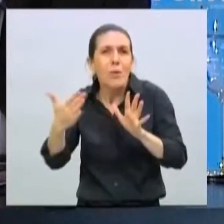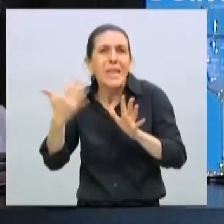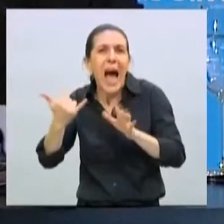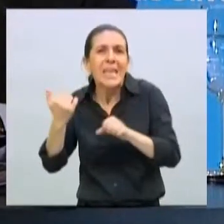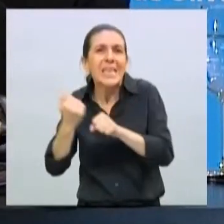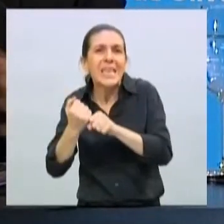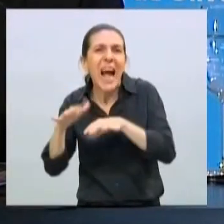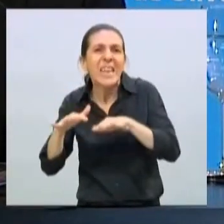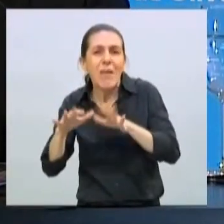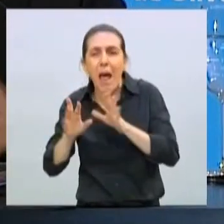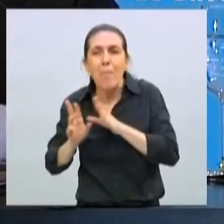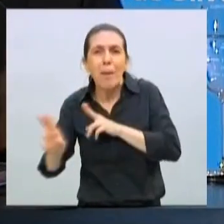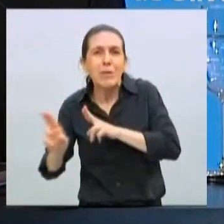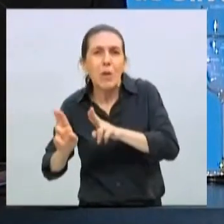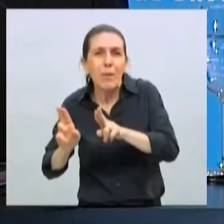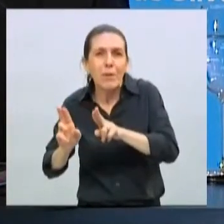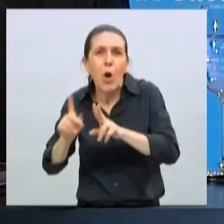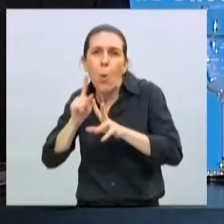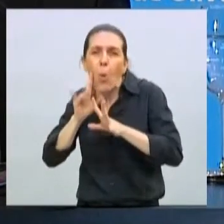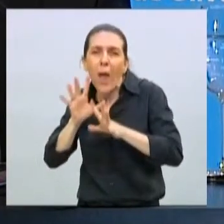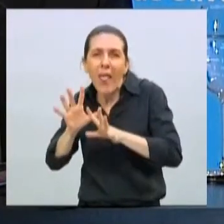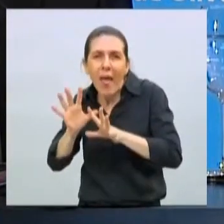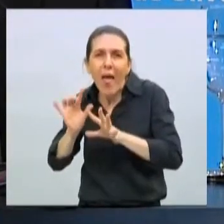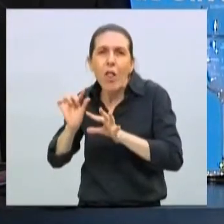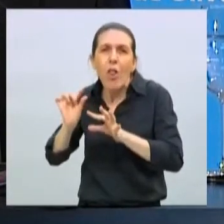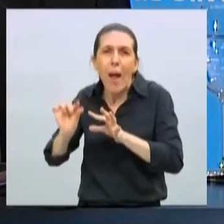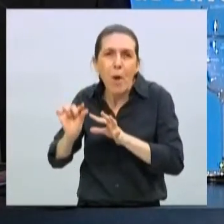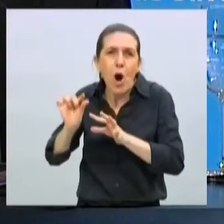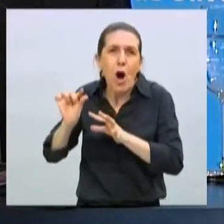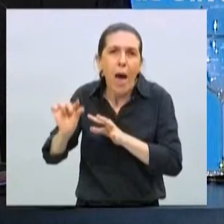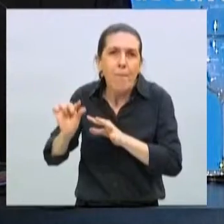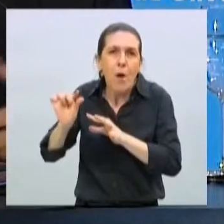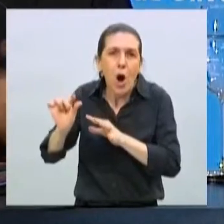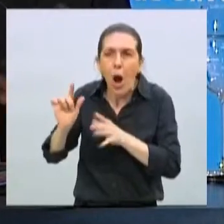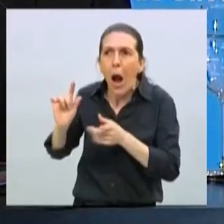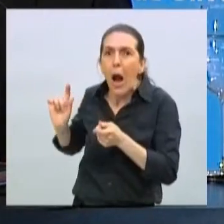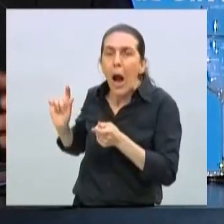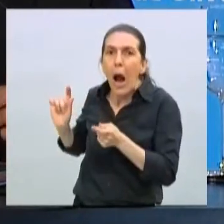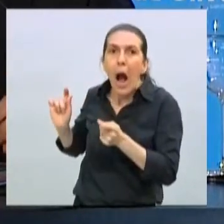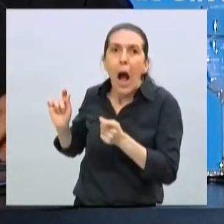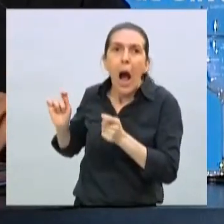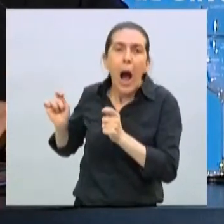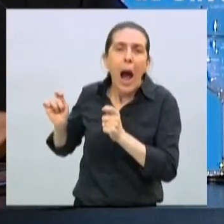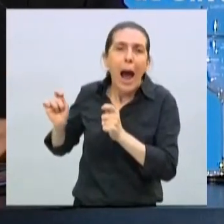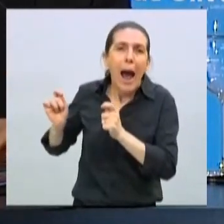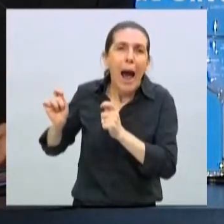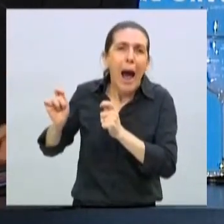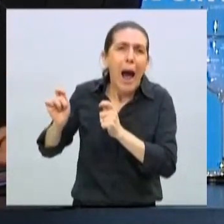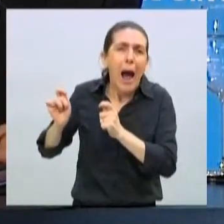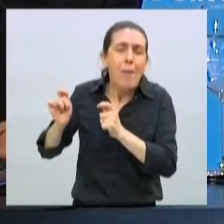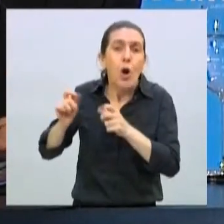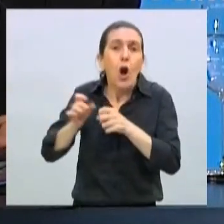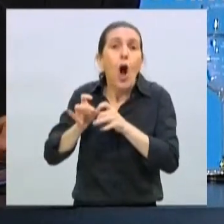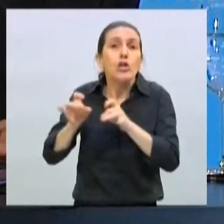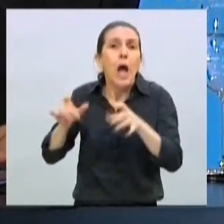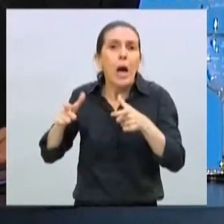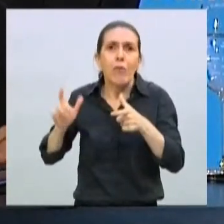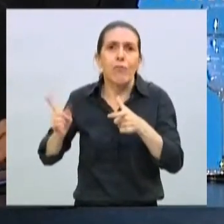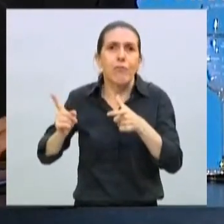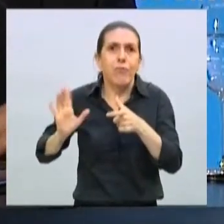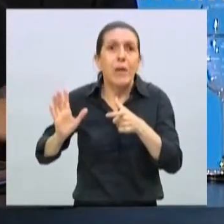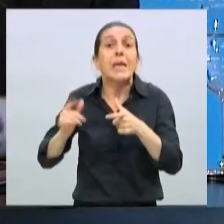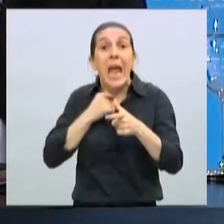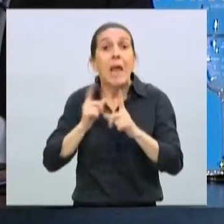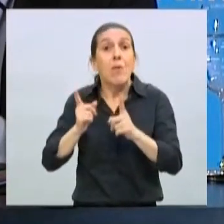veníamos haciendo, pero con tal cuidado que no hemos tenido un cambio sustancial en la cantidad de contagios. Queremos seguir así, la verdad que